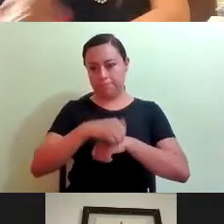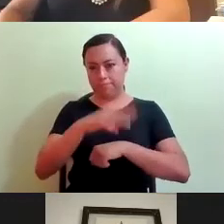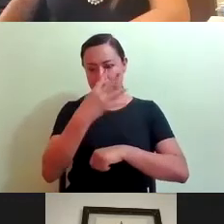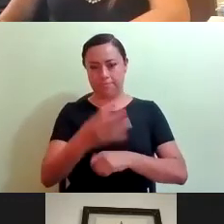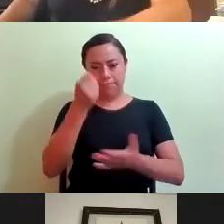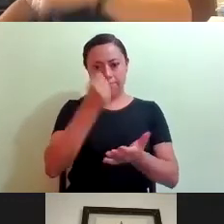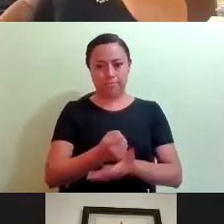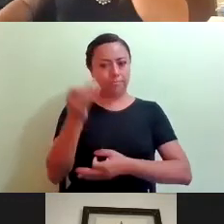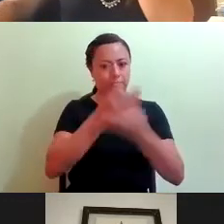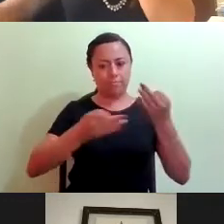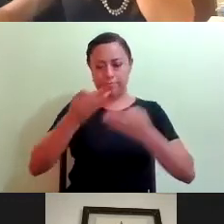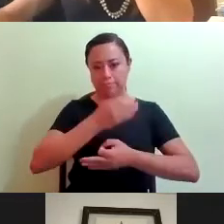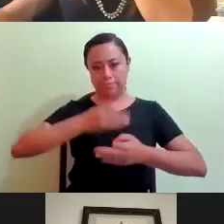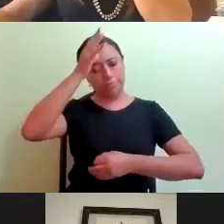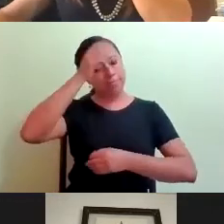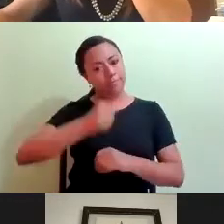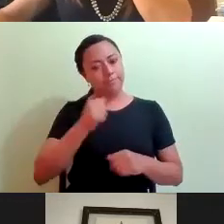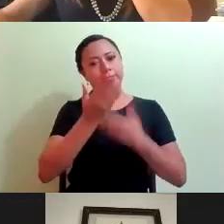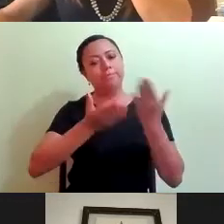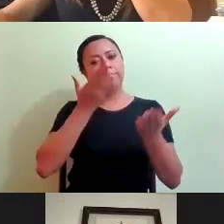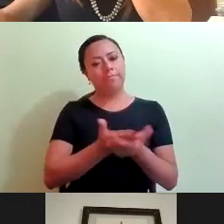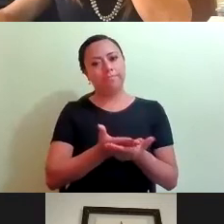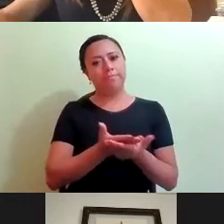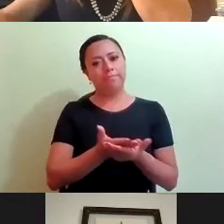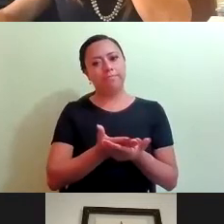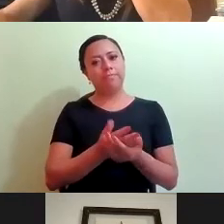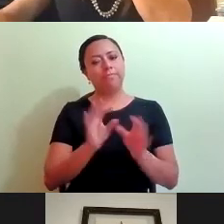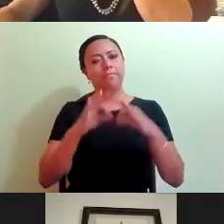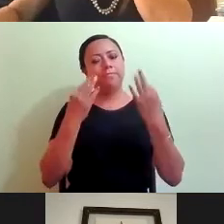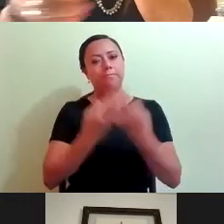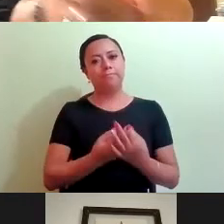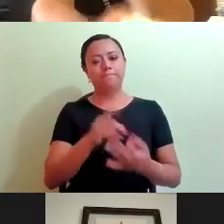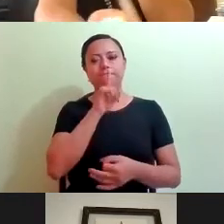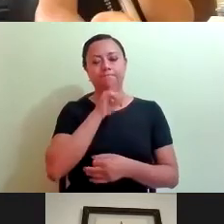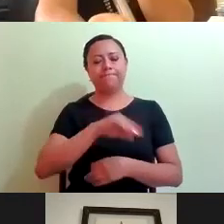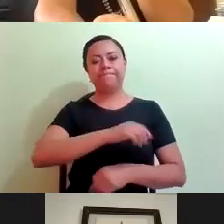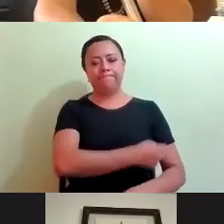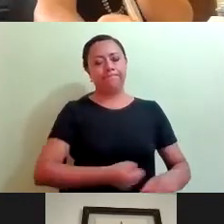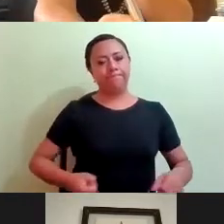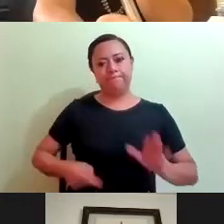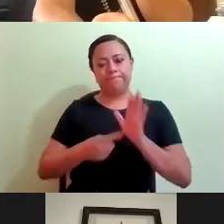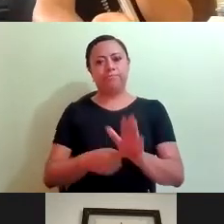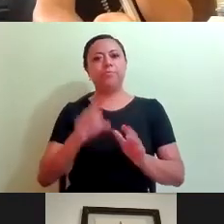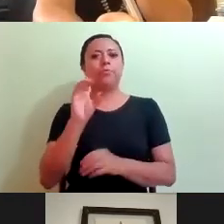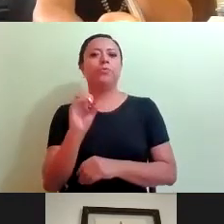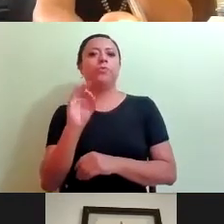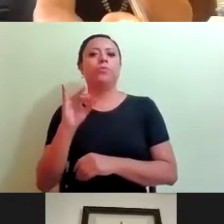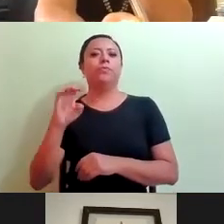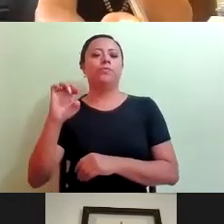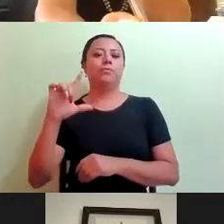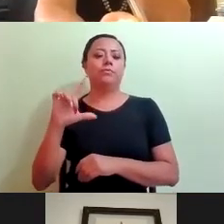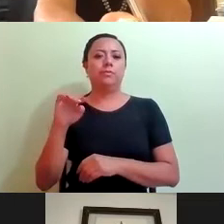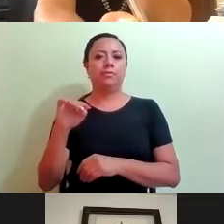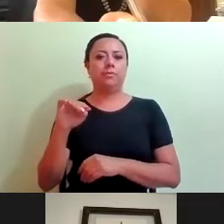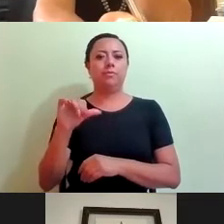la propuesta de clasificación de información en su modalidad de confidencial presentada por la Oficialía Mayor relativa a la solicitud de